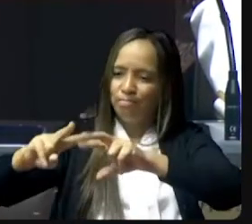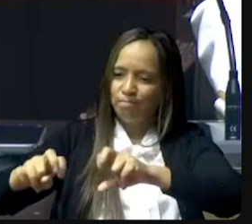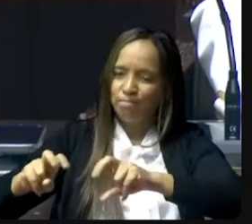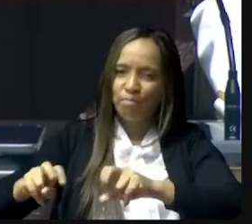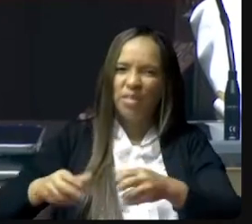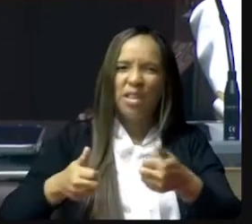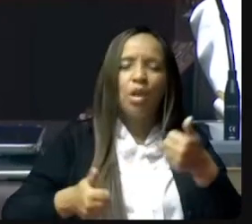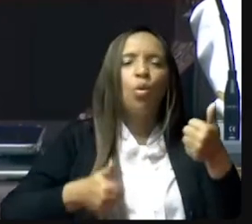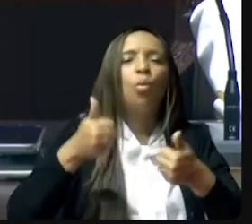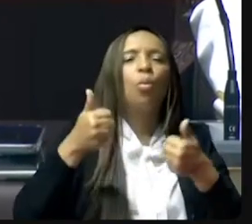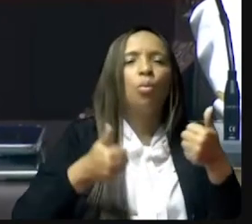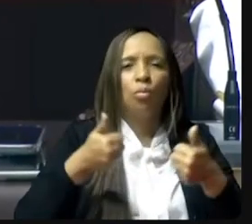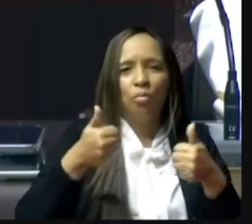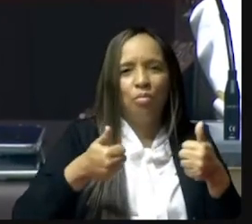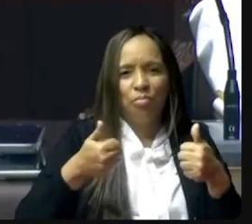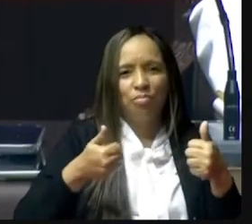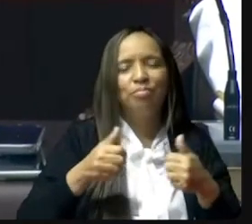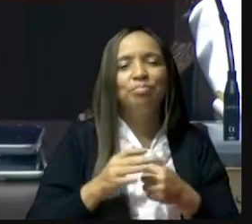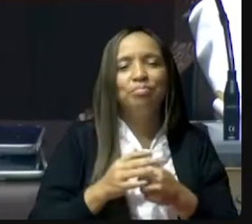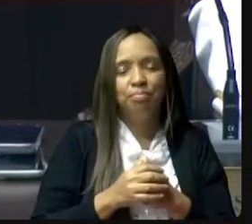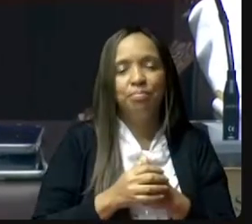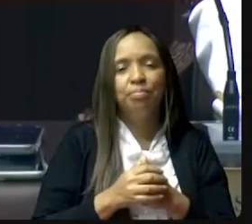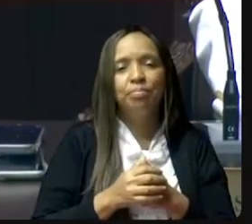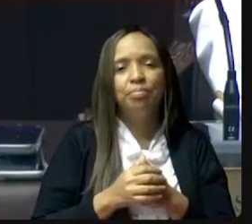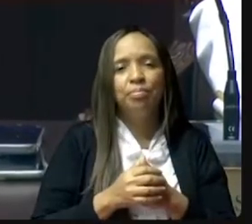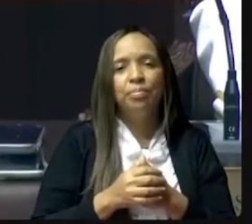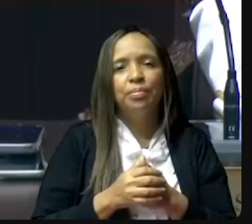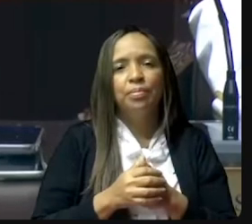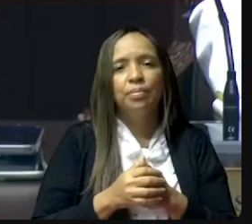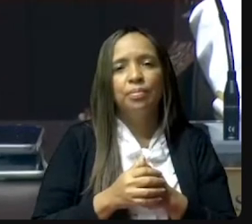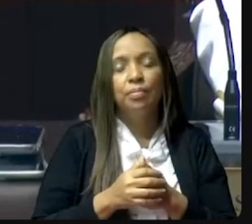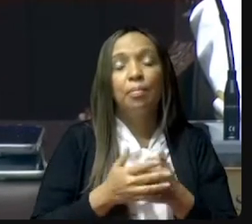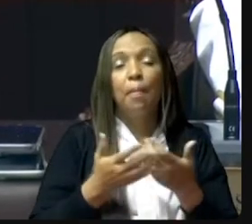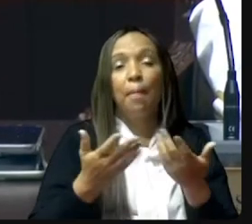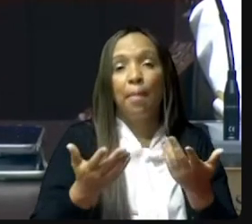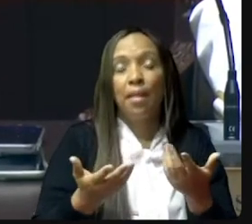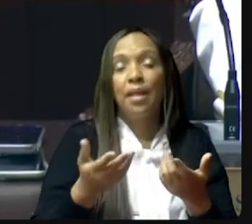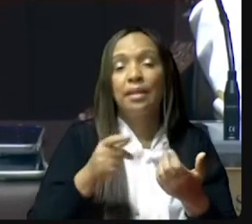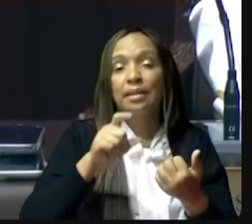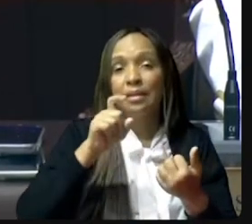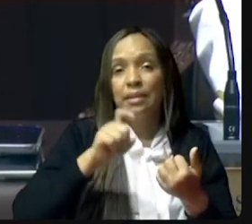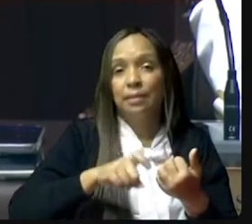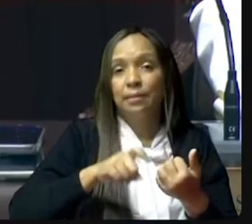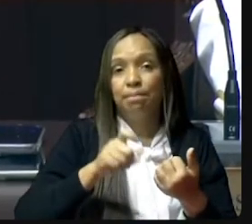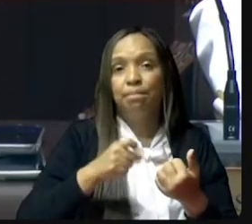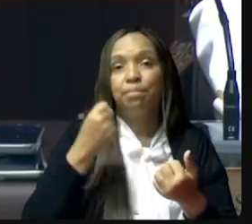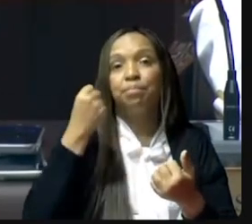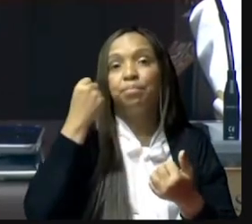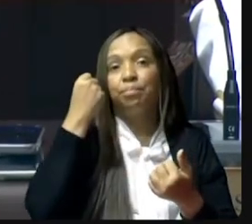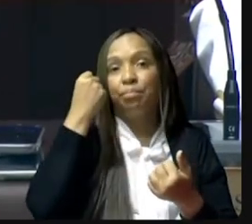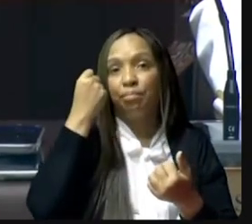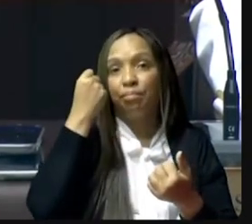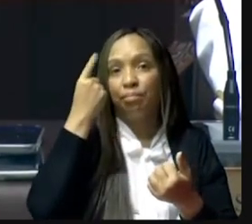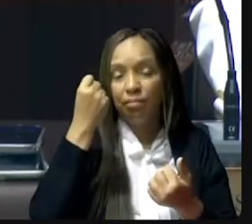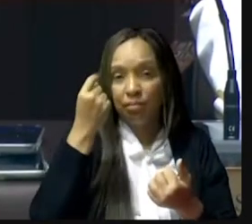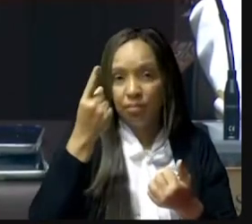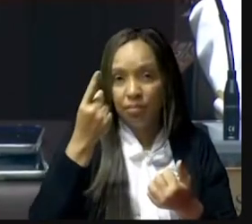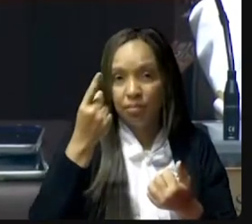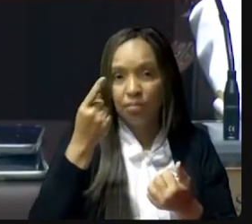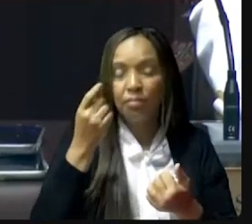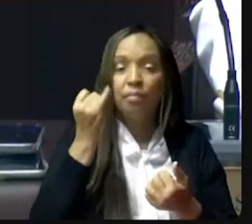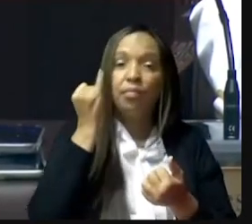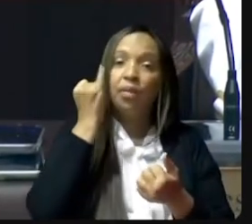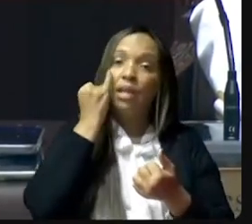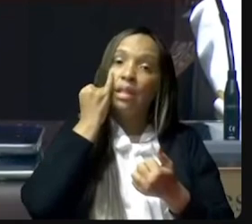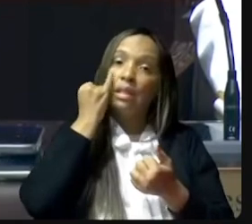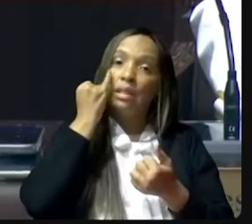los eh derechos que tenga cada partido sobre comisiones que tradicionalmente la